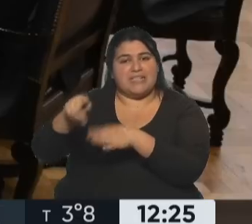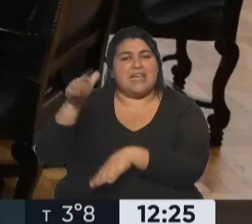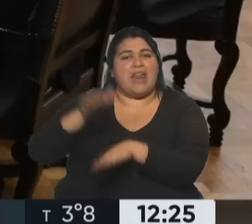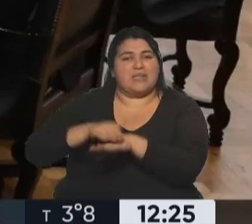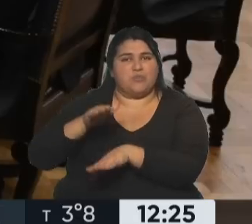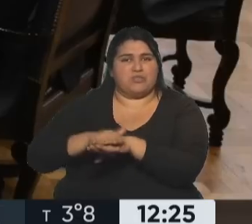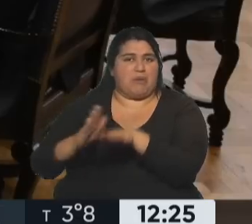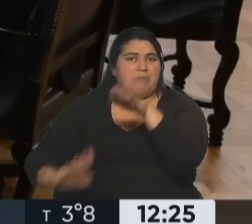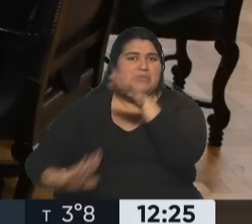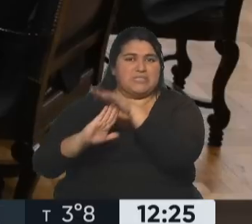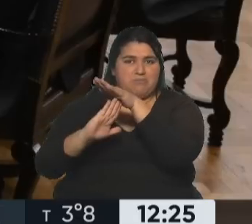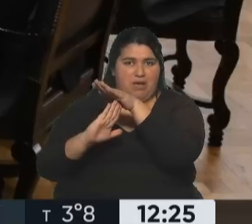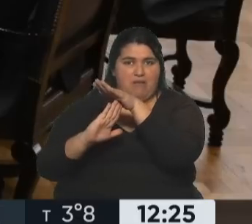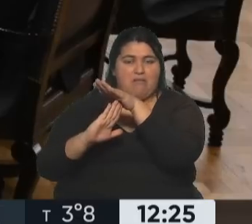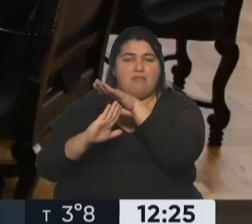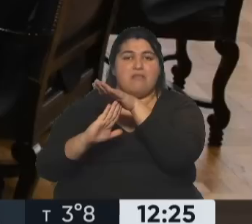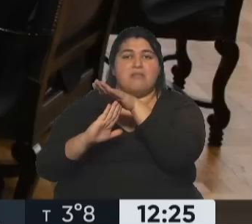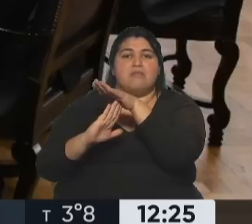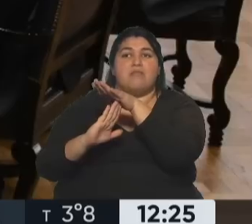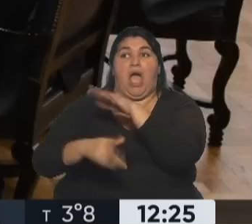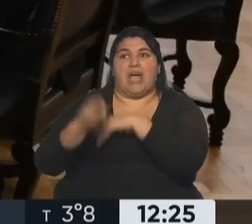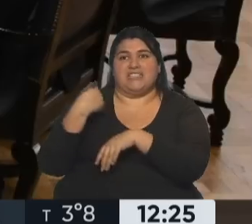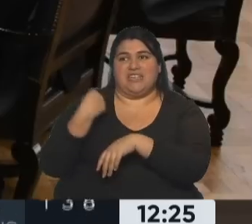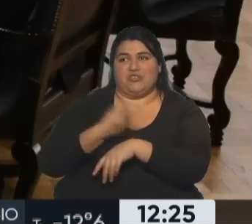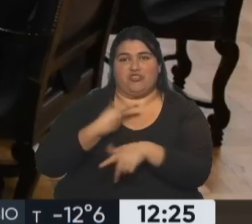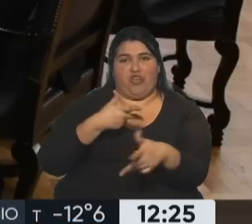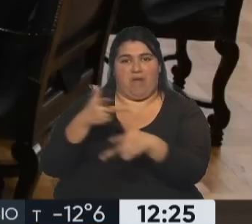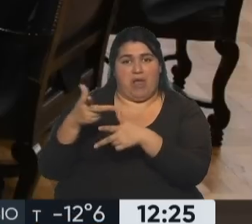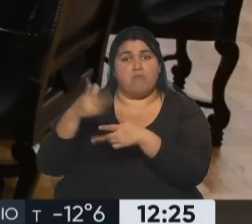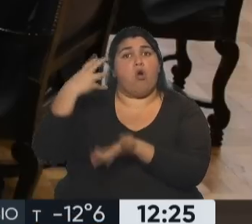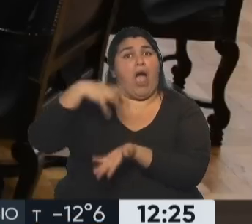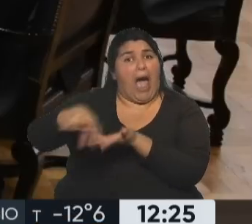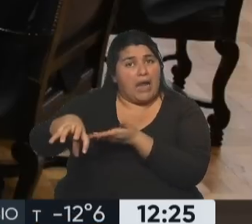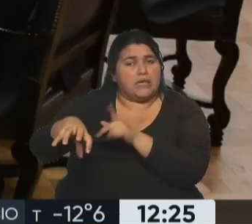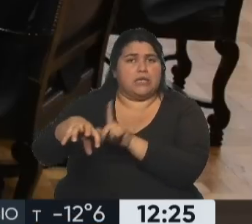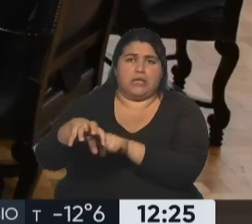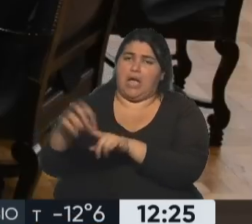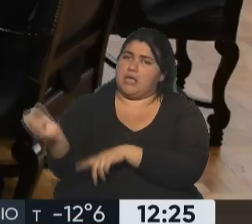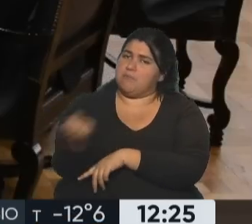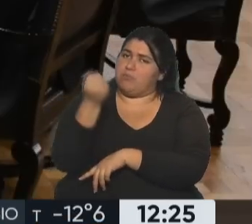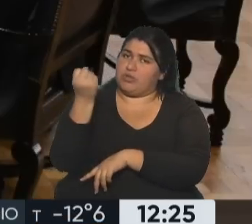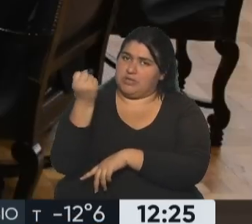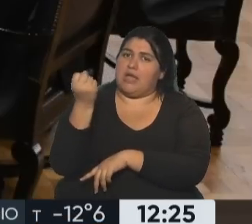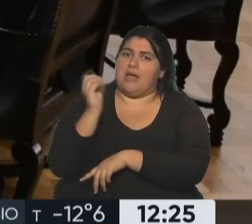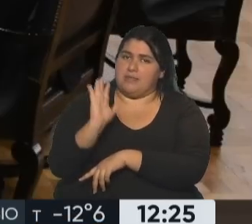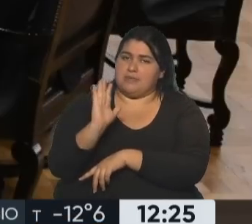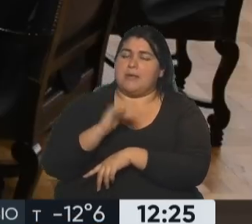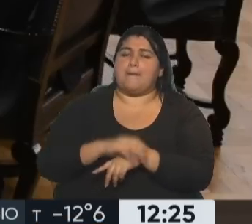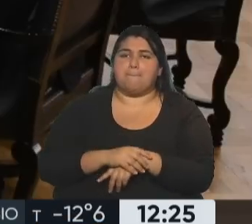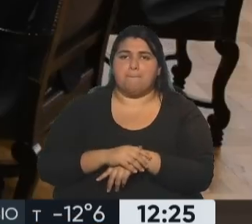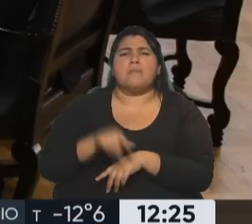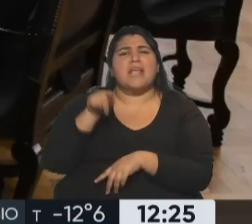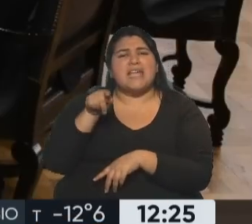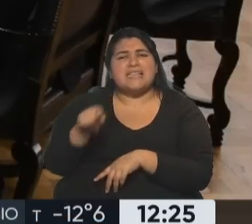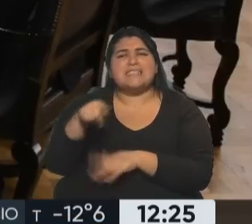principal justamente de lo decíamos laura gould área clave es claro en este momento pasa a ser un área clave la del área que va a